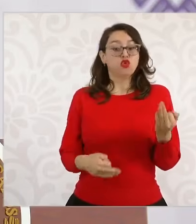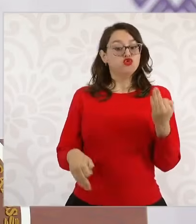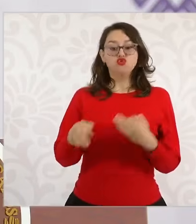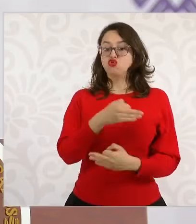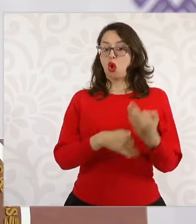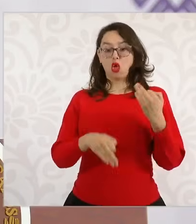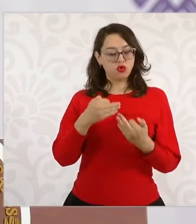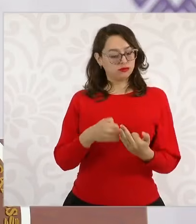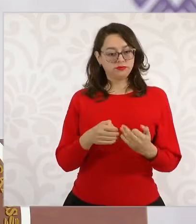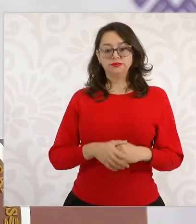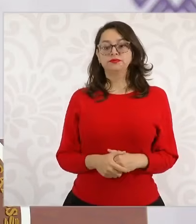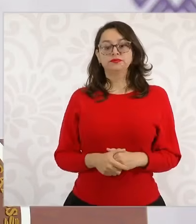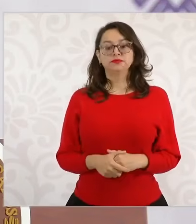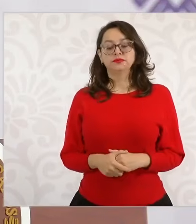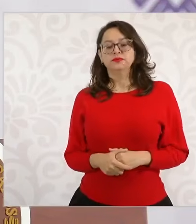Se ha